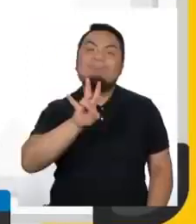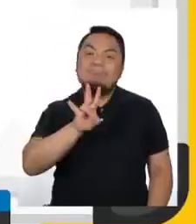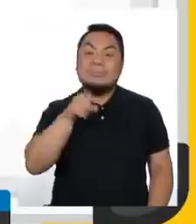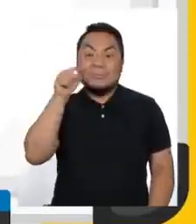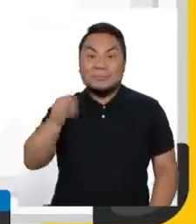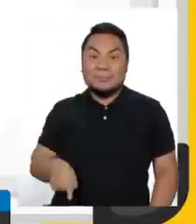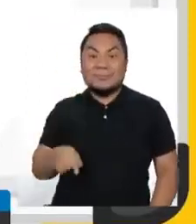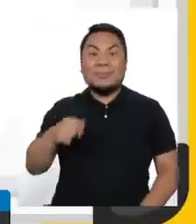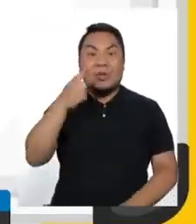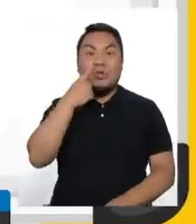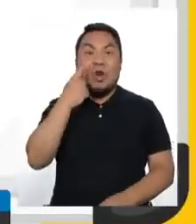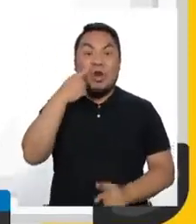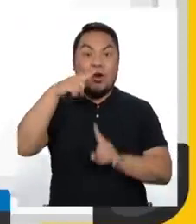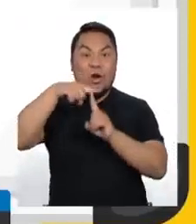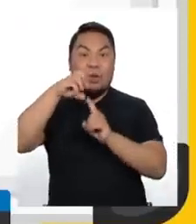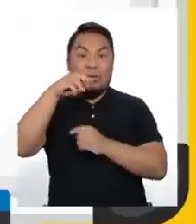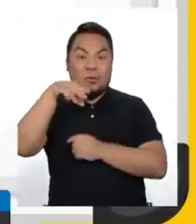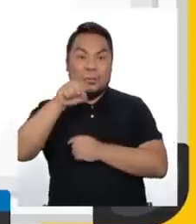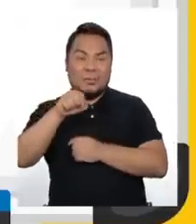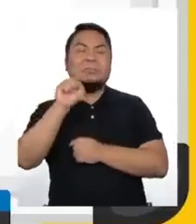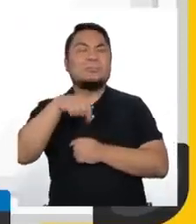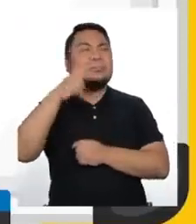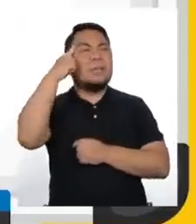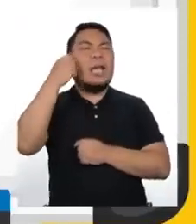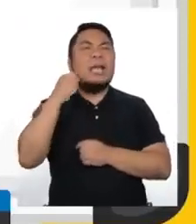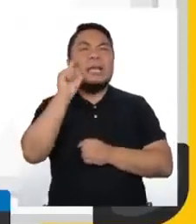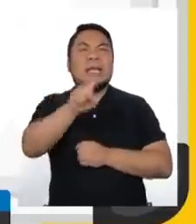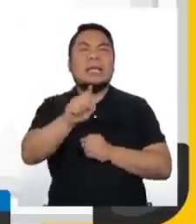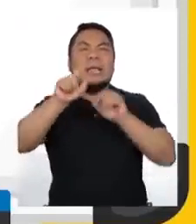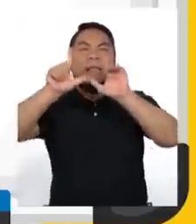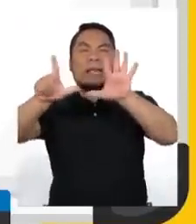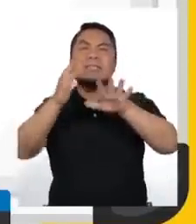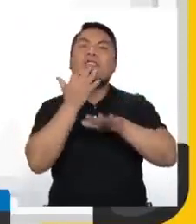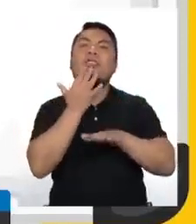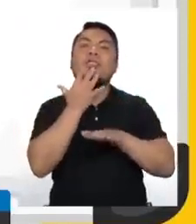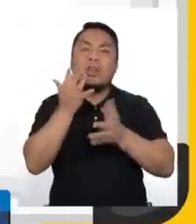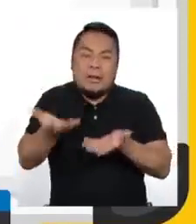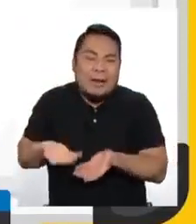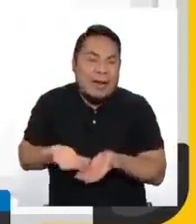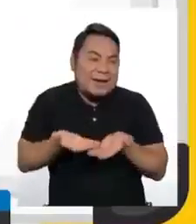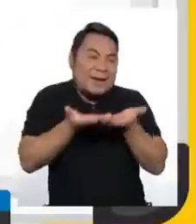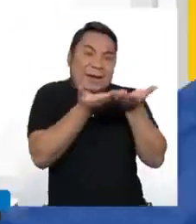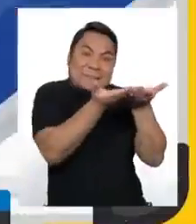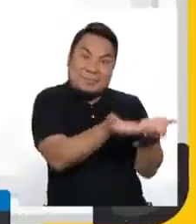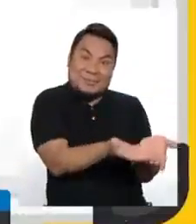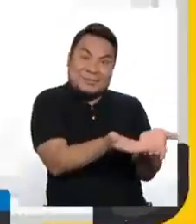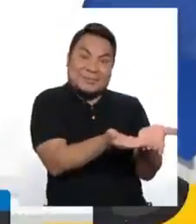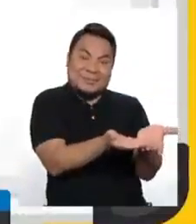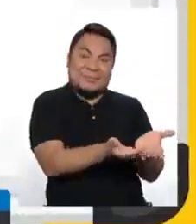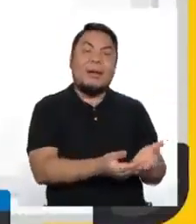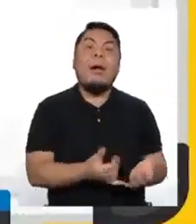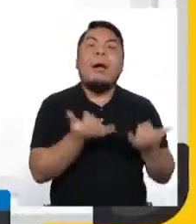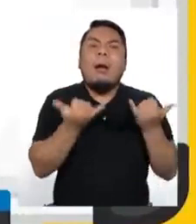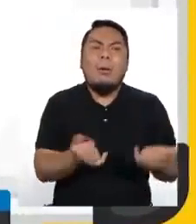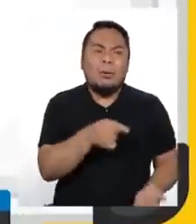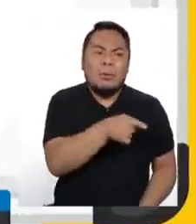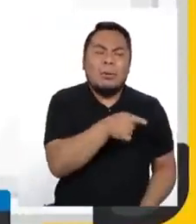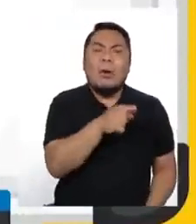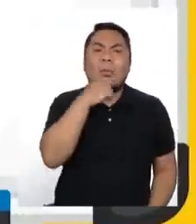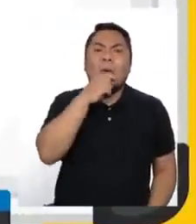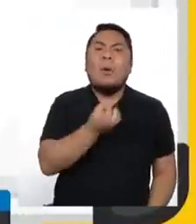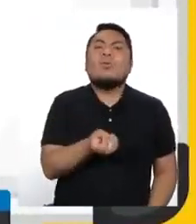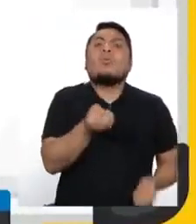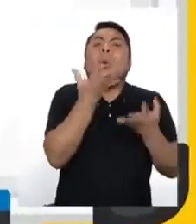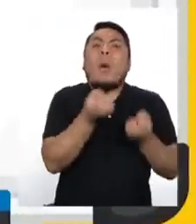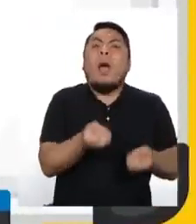Tomás ha decidido que intercambiará 17 tapas de colores. Ahora se pregunta, ¿cuántas